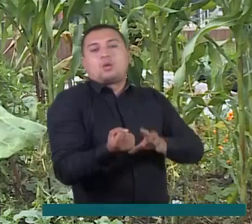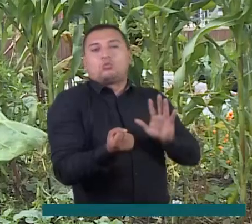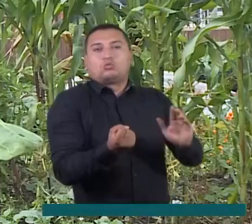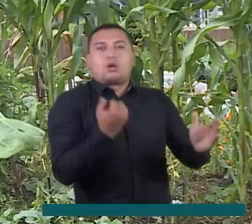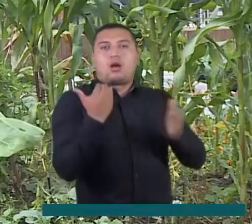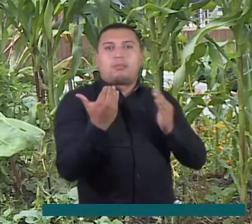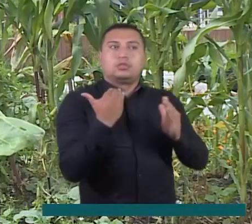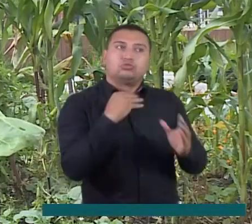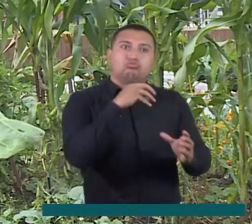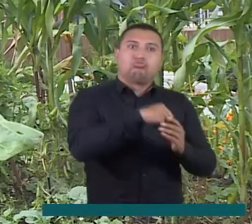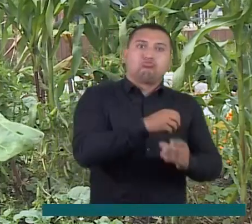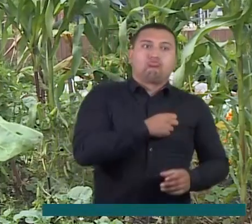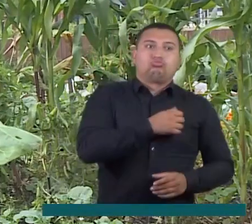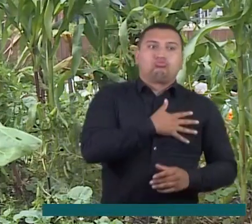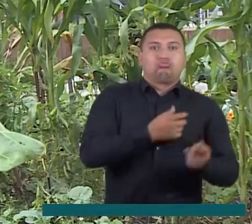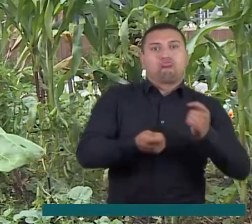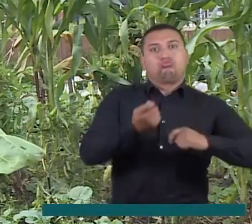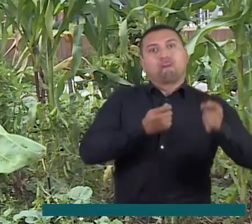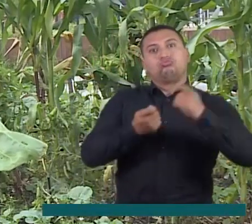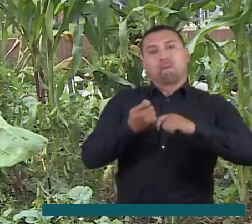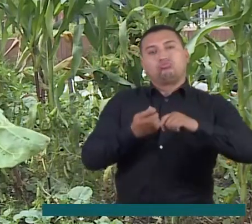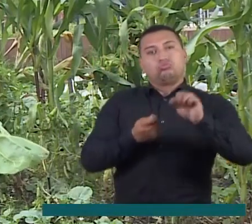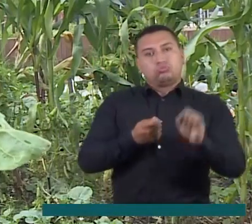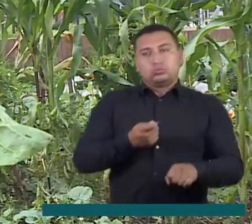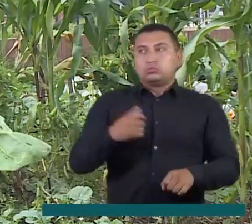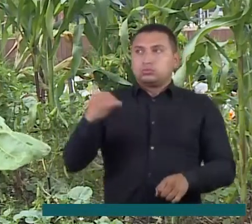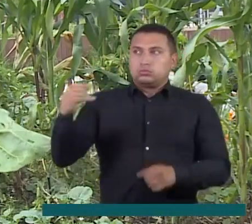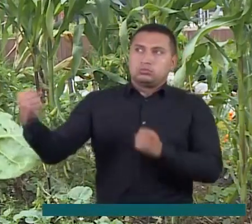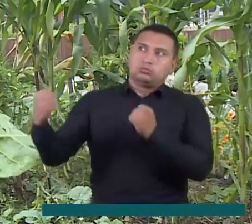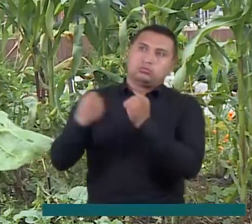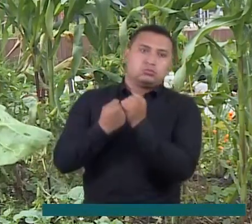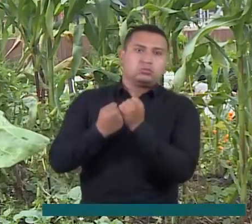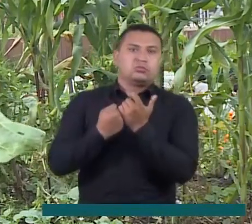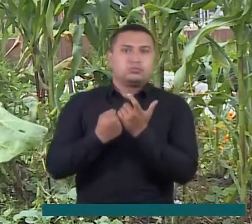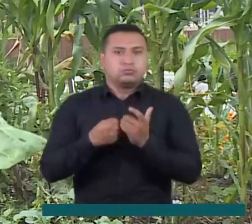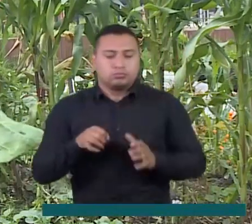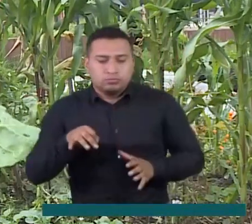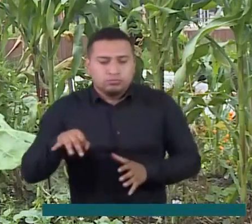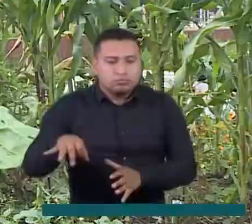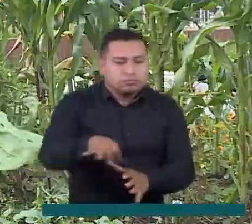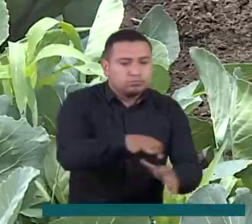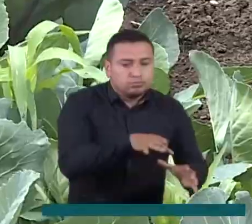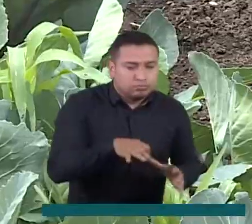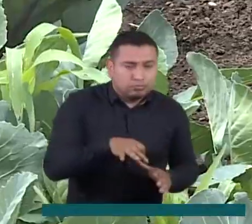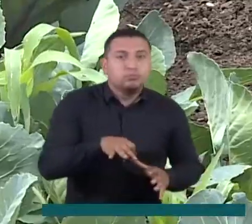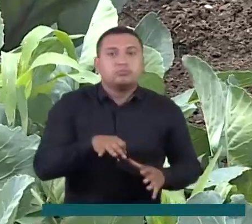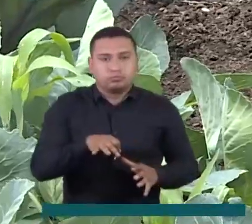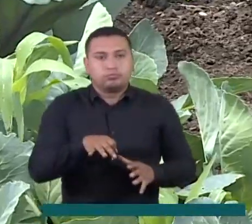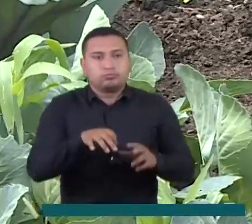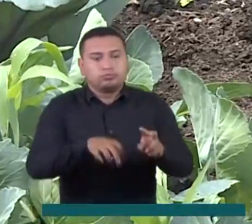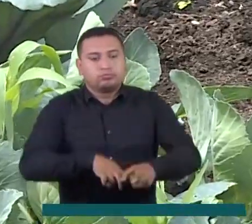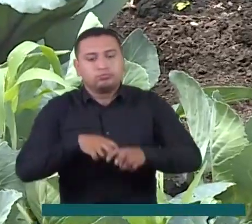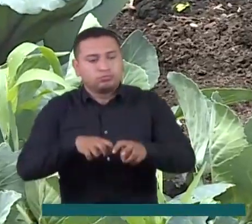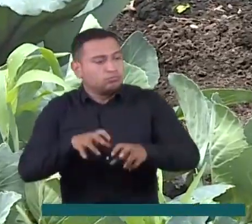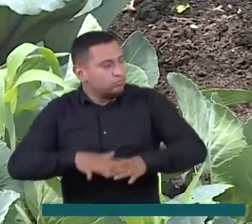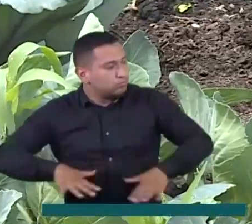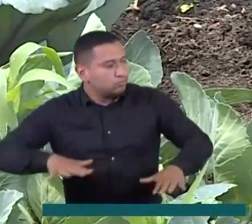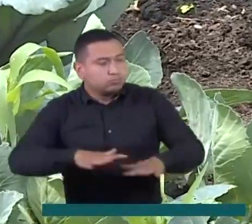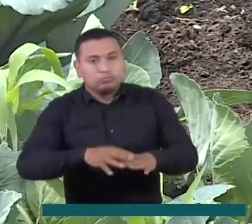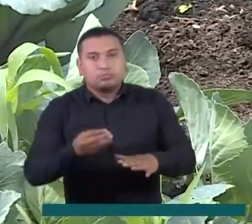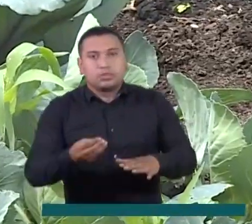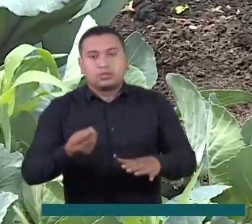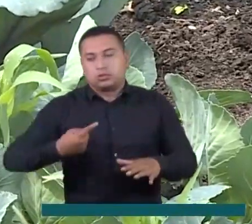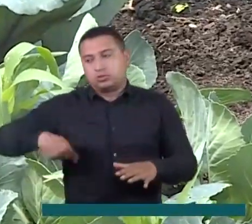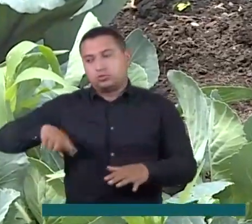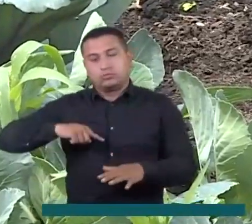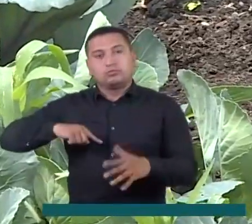Nos han apoyado con lo que son insumos agropecuarios y con el terreno para poder hacer nuestra huerta, porque sí es una salida